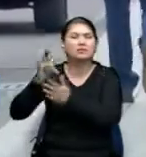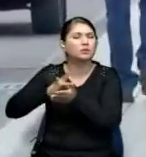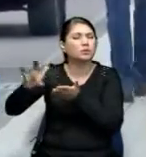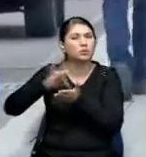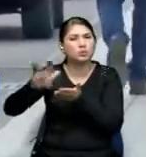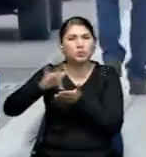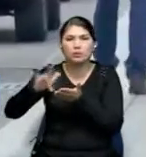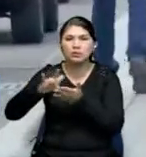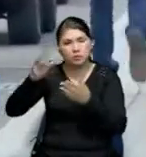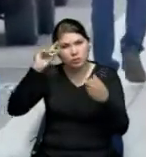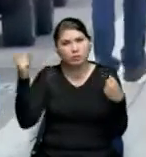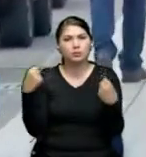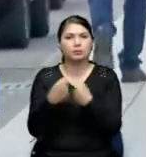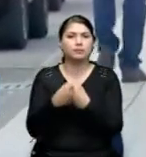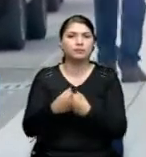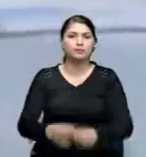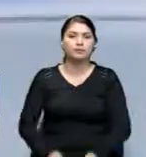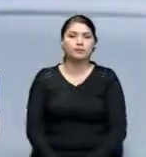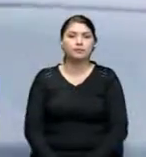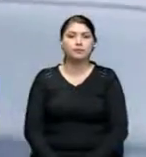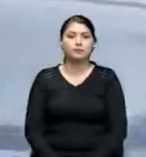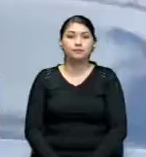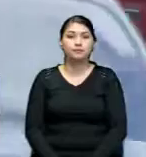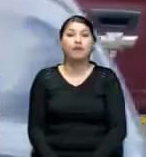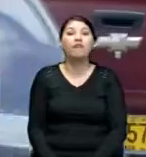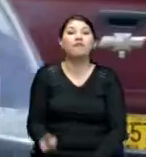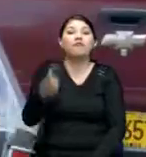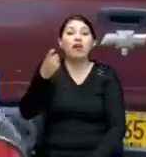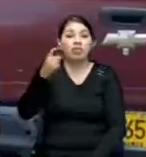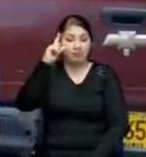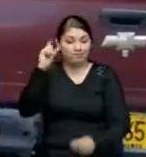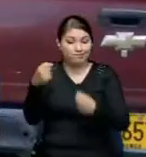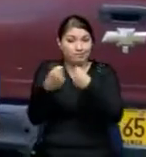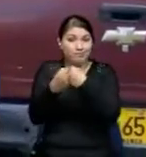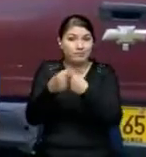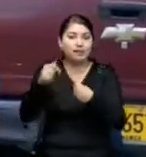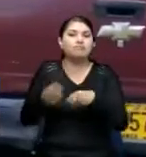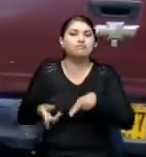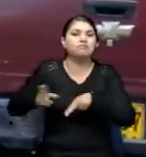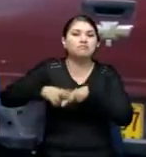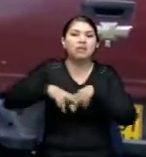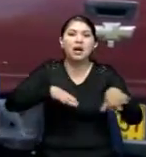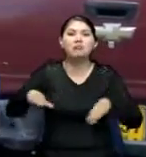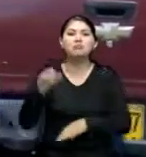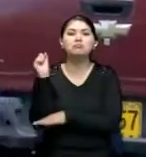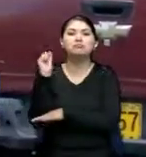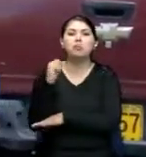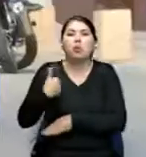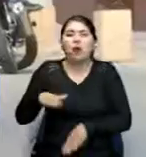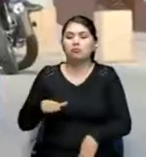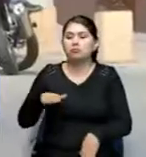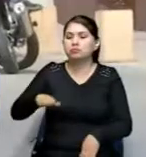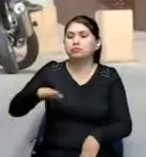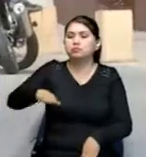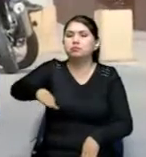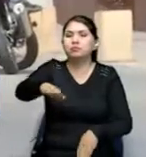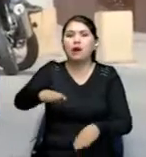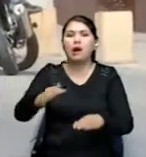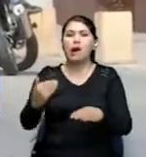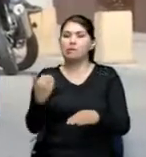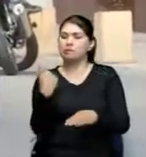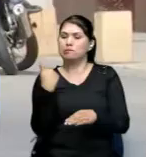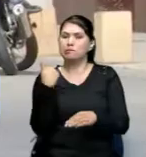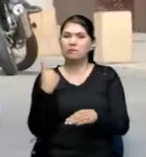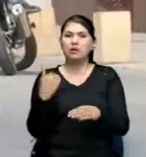lo más pronto posible este convenio la falta del convenio ha aumentado las infracciones como el mar parqueo de vehículos carros en contravía